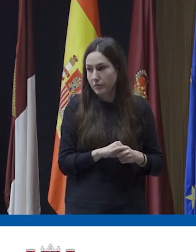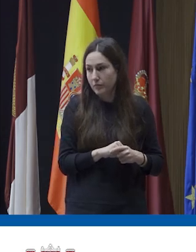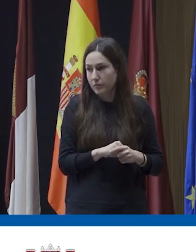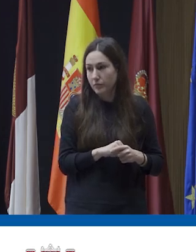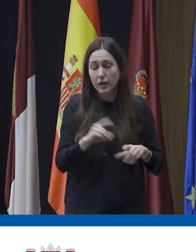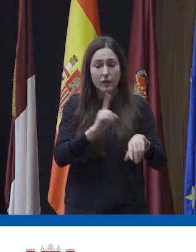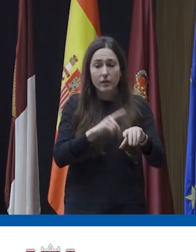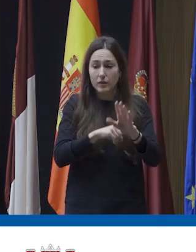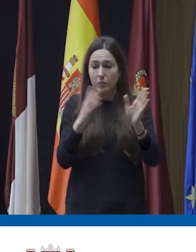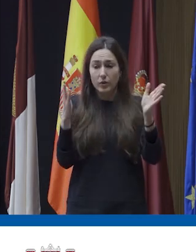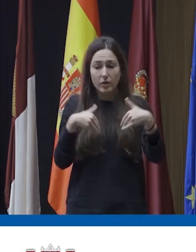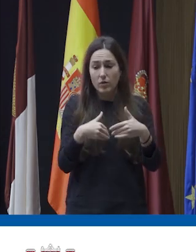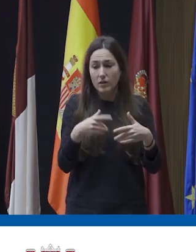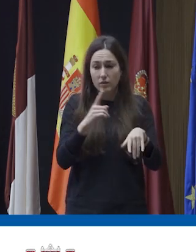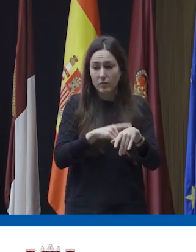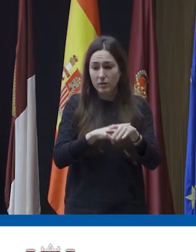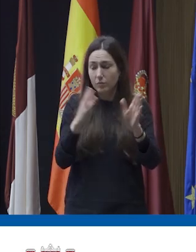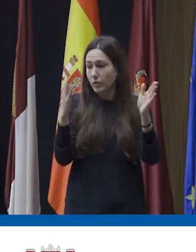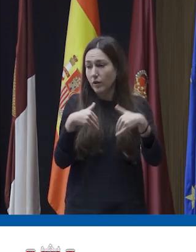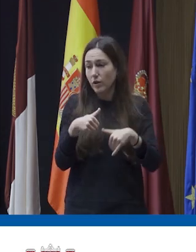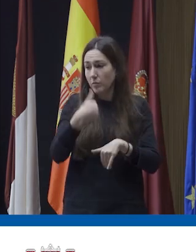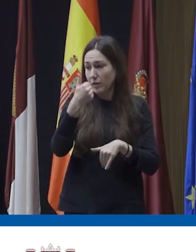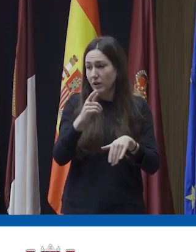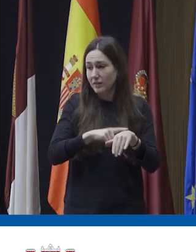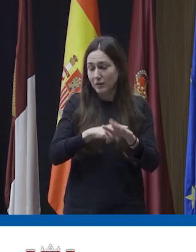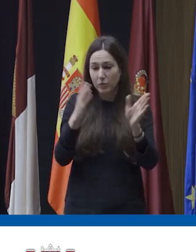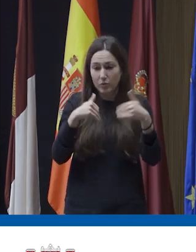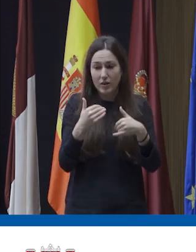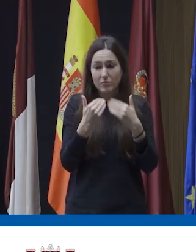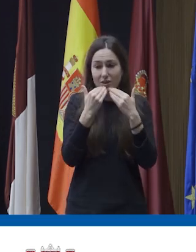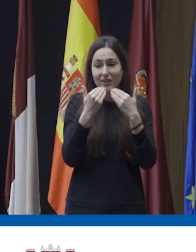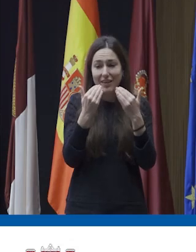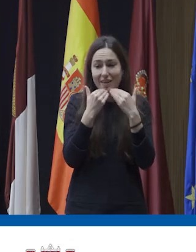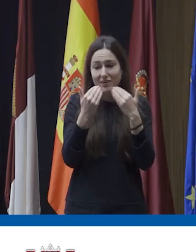Ya no hay tiempo para más, lo siento. Muchas gracias. Bueno, vamos.